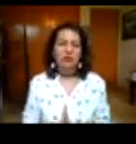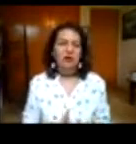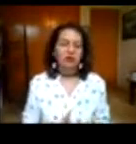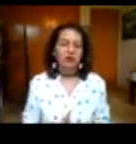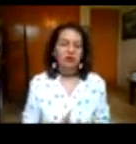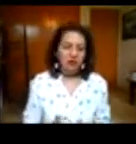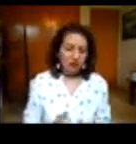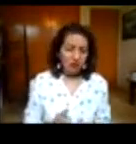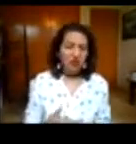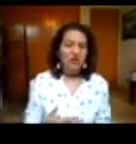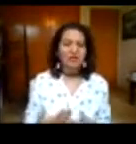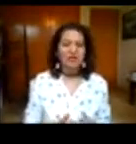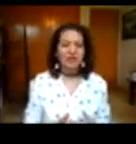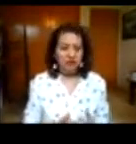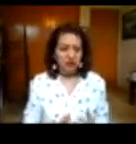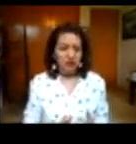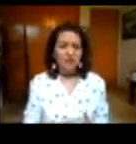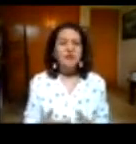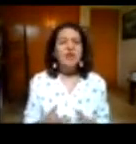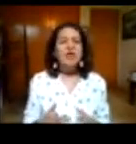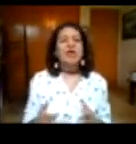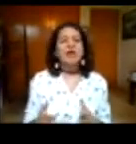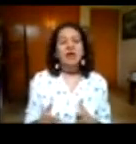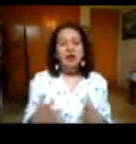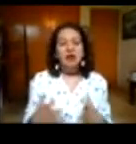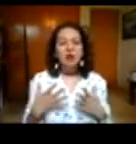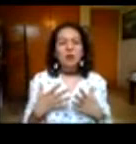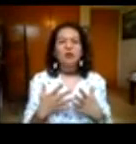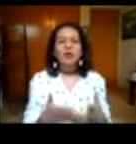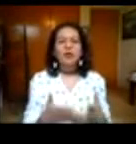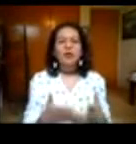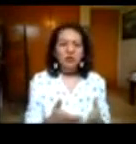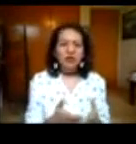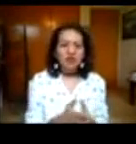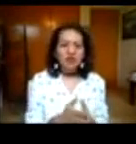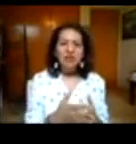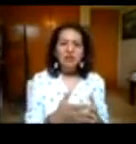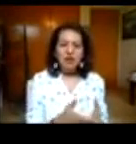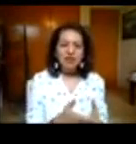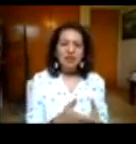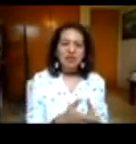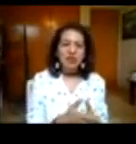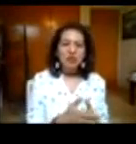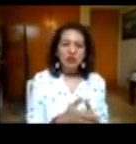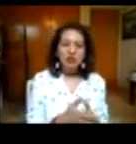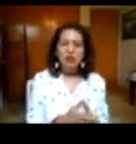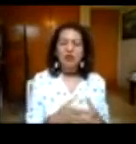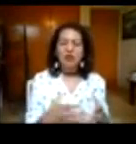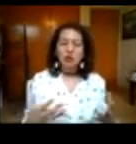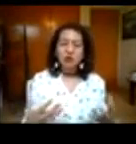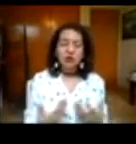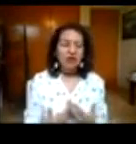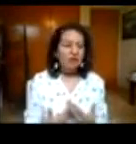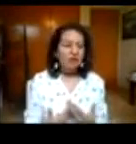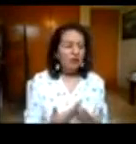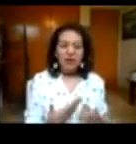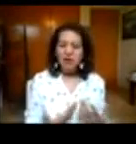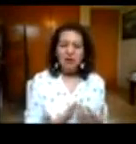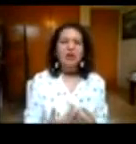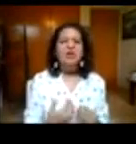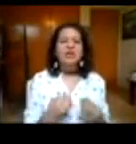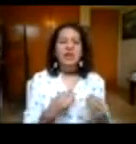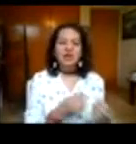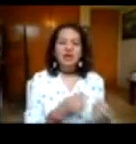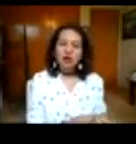los trabajos que realizamos en casas de gestión. ¿Cómo pudiéramos hacer transparencia y rendición de cuentas? Justo a través, por